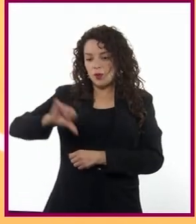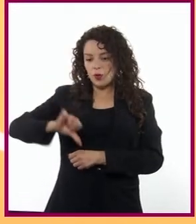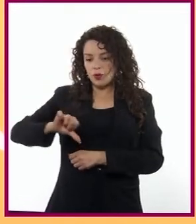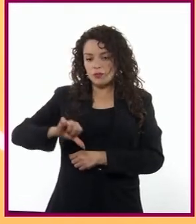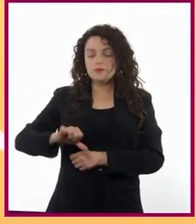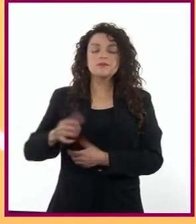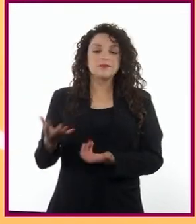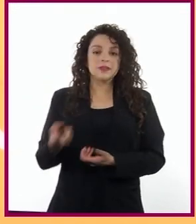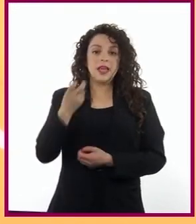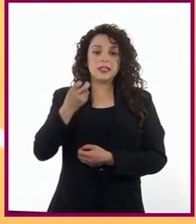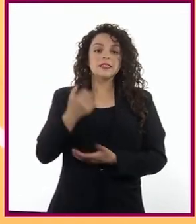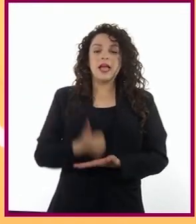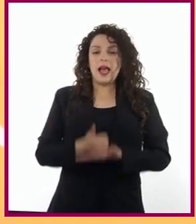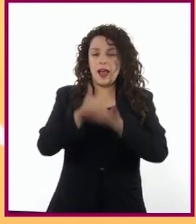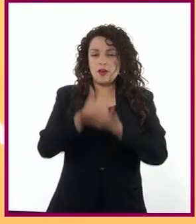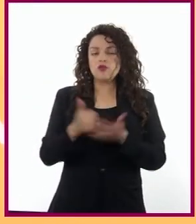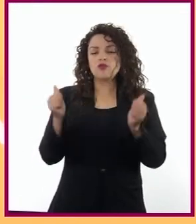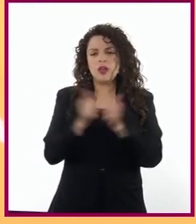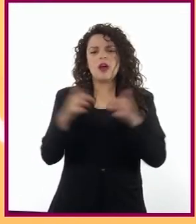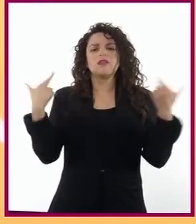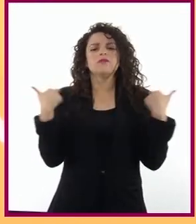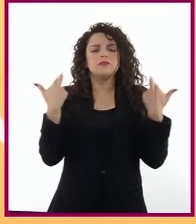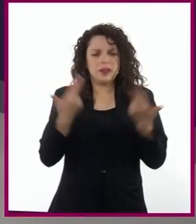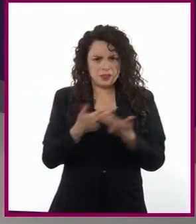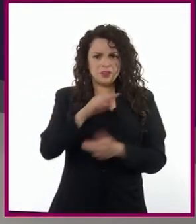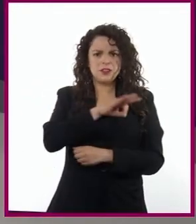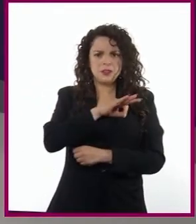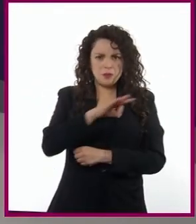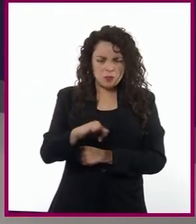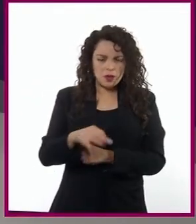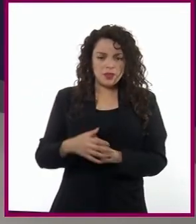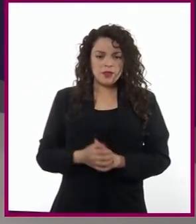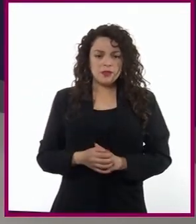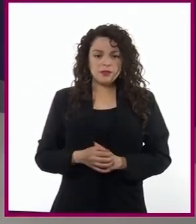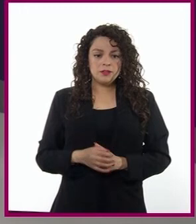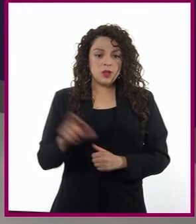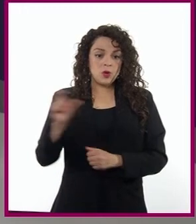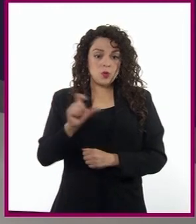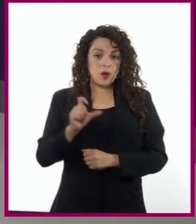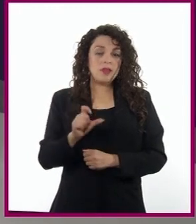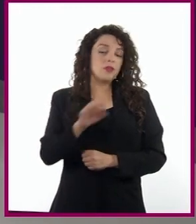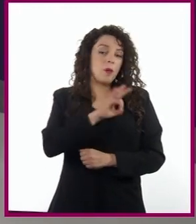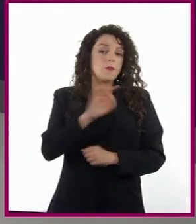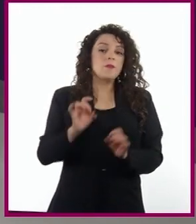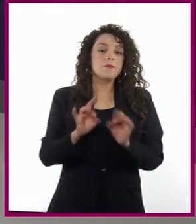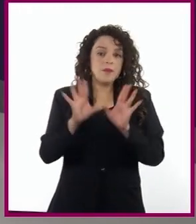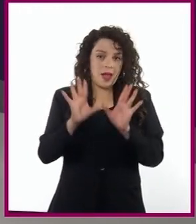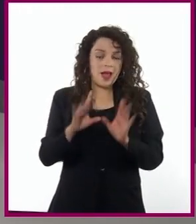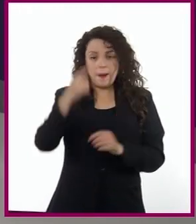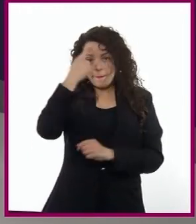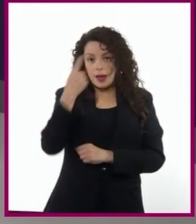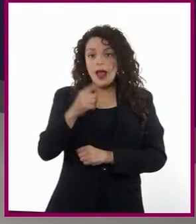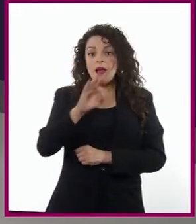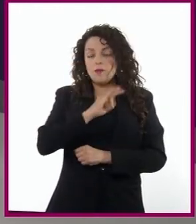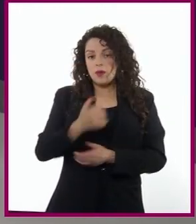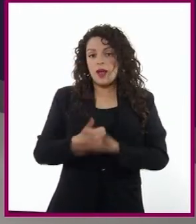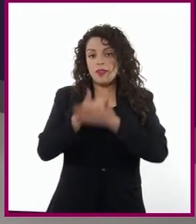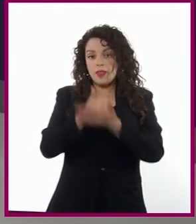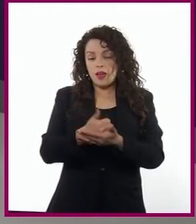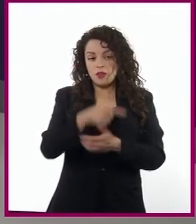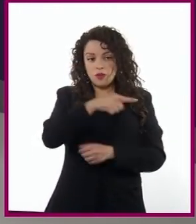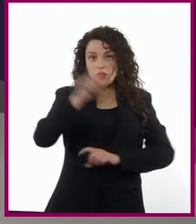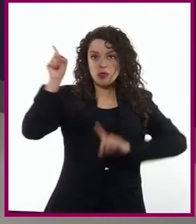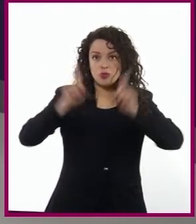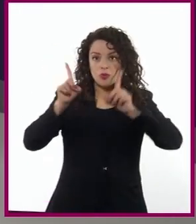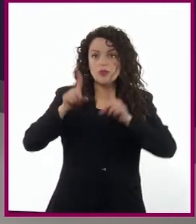recomendamos solicitar apoyo de sus maestras y maestros cuando esto sea posible, para que puedan resolver sus